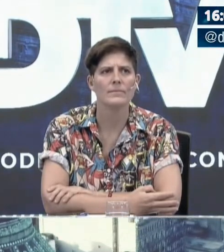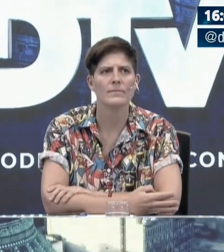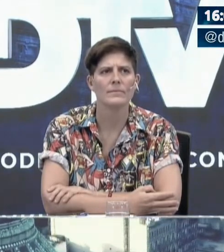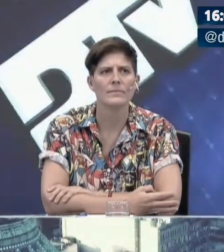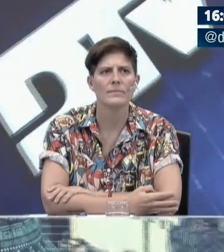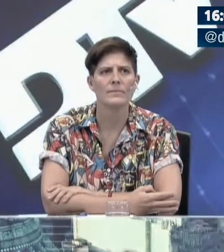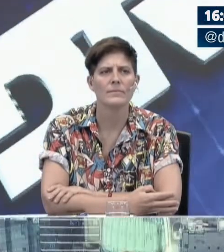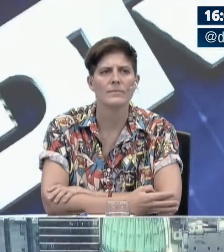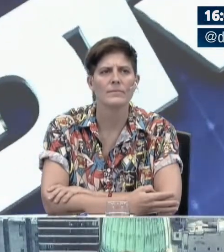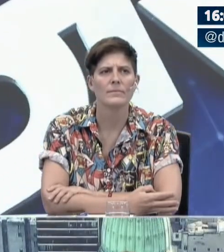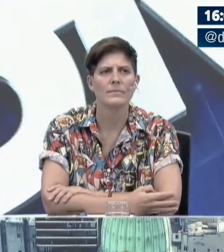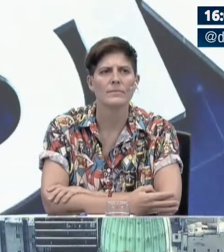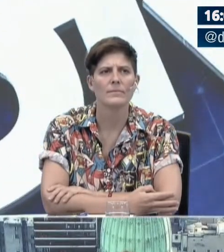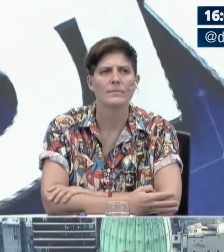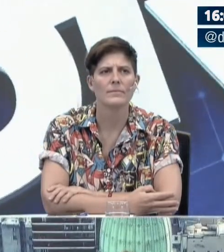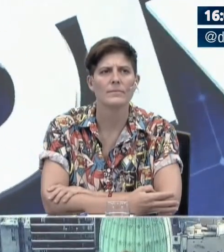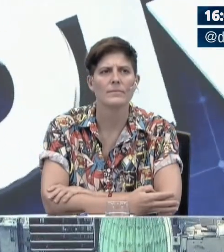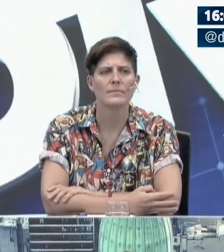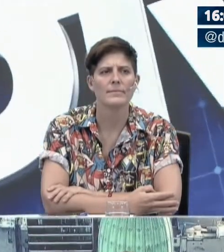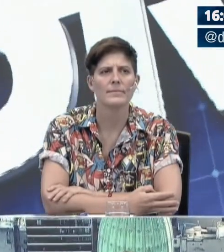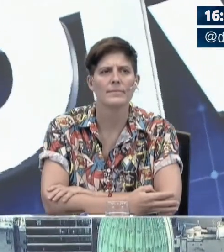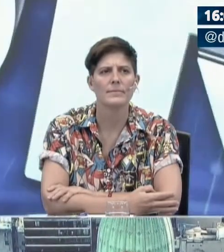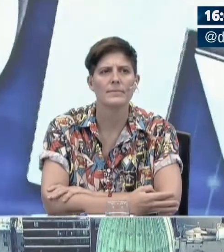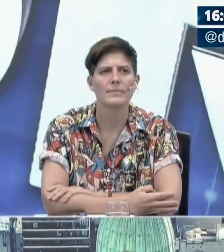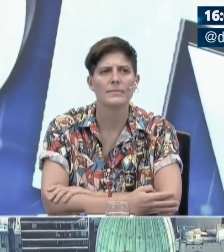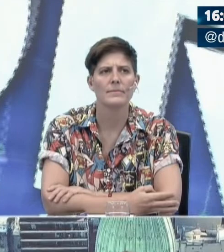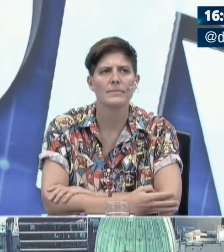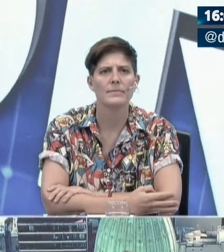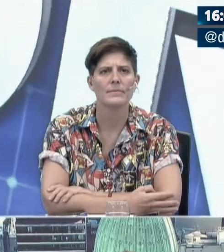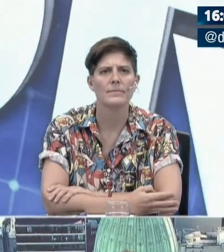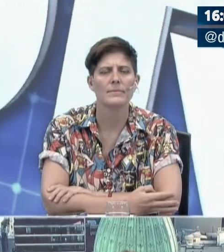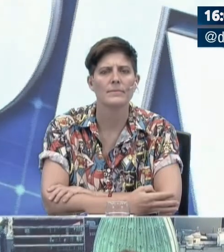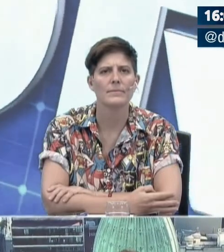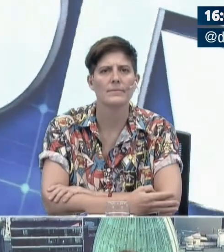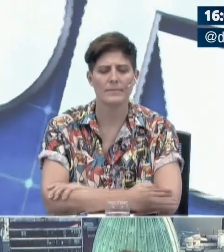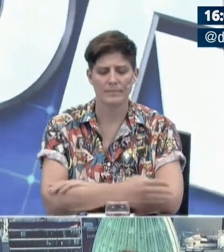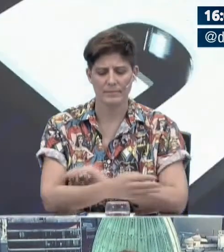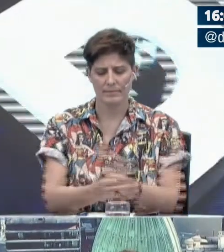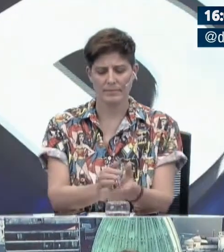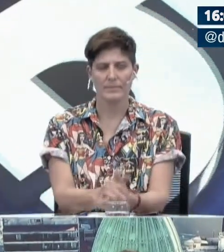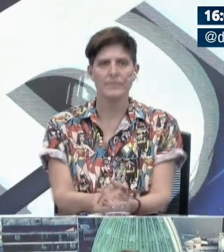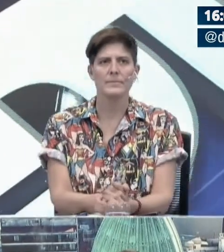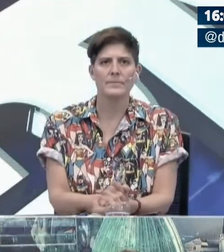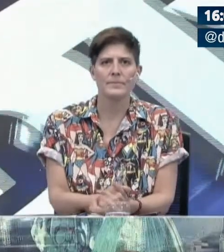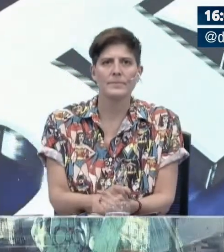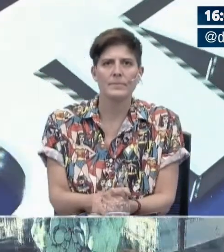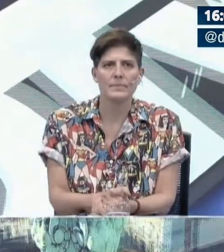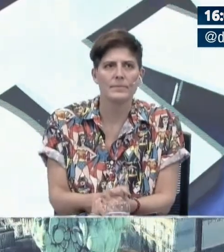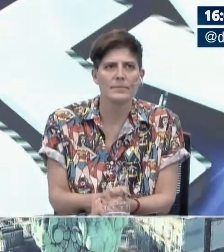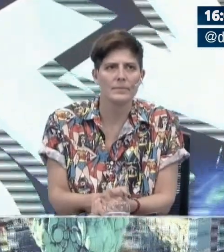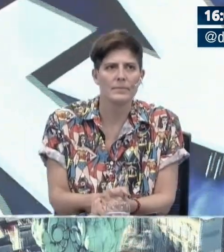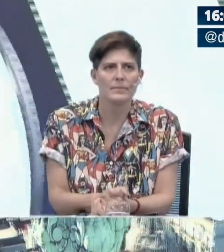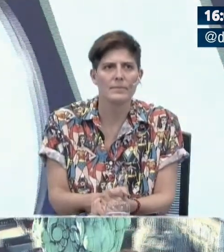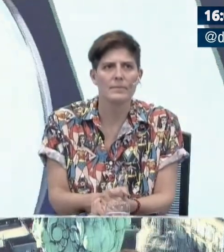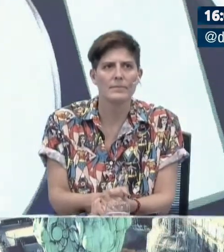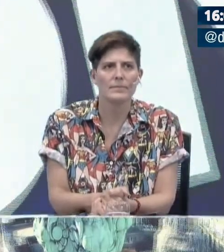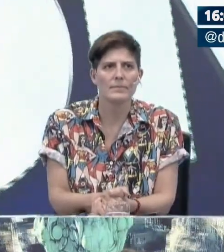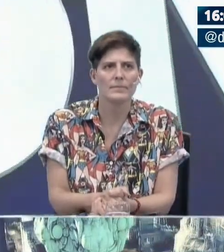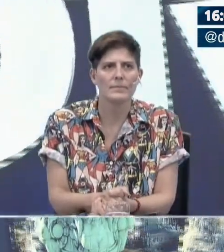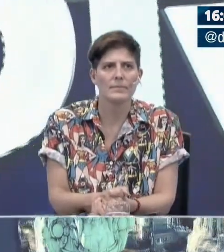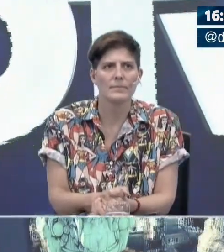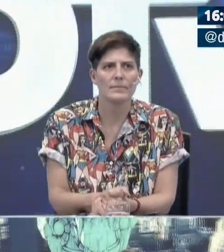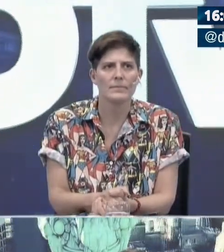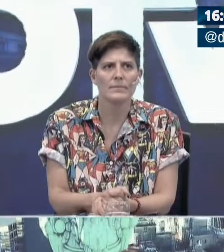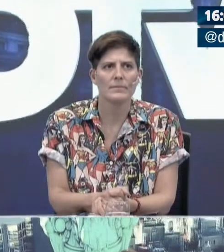delito. Los hechos que se fueron suscitando y que con los testigos de la semana que viene se van a empezar a